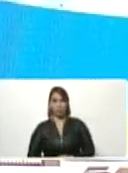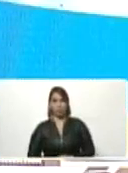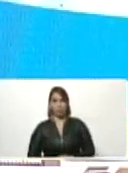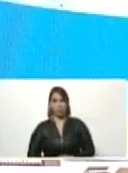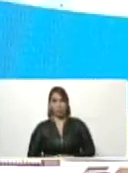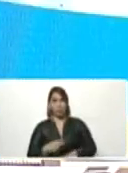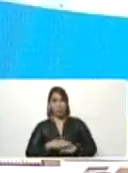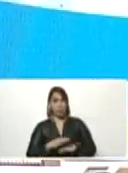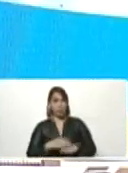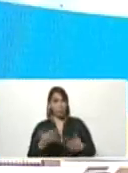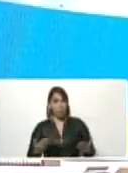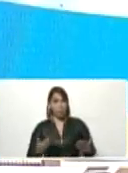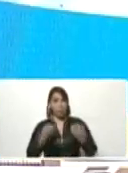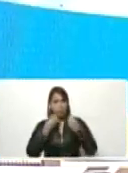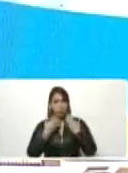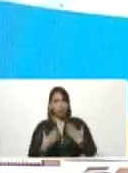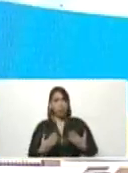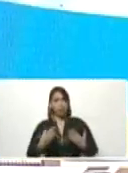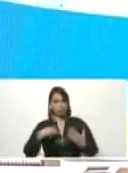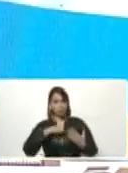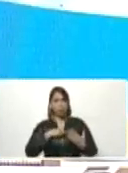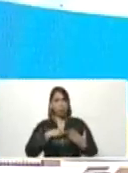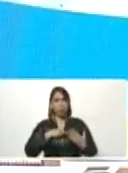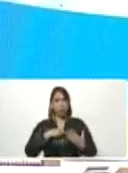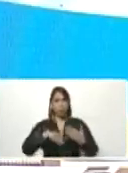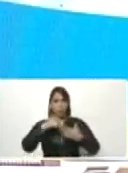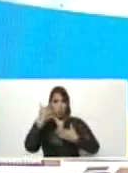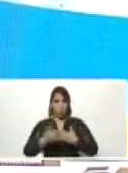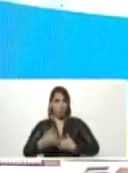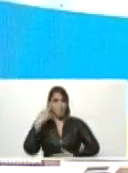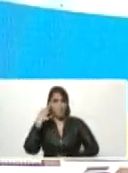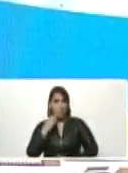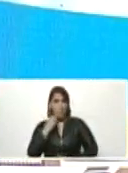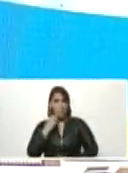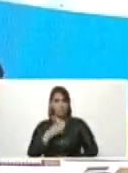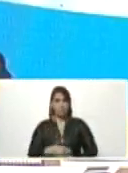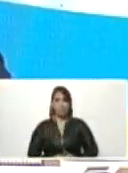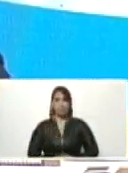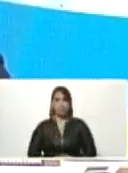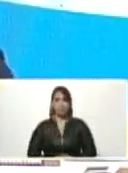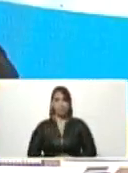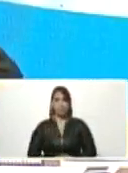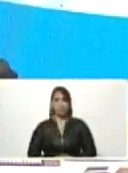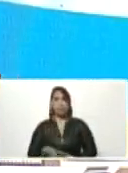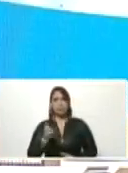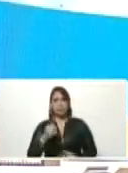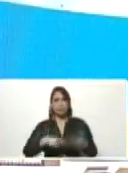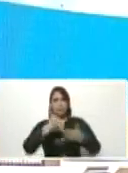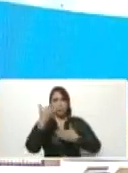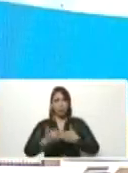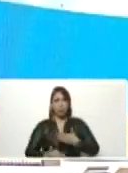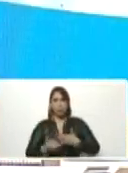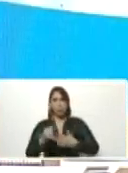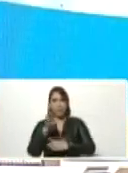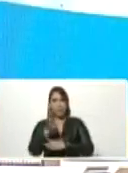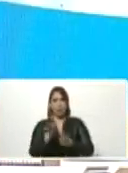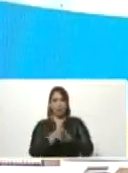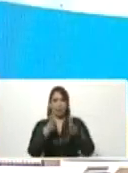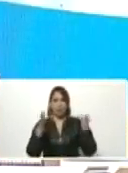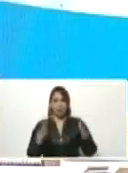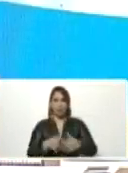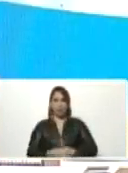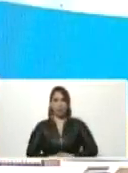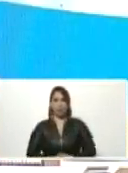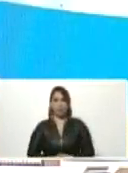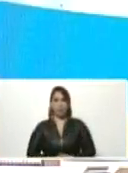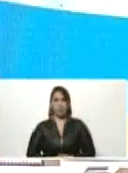Porque si es bien cierto que tenemos un proyecto bolivariano, hay un proyecto de la patria grande